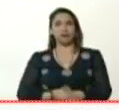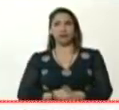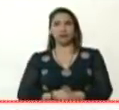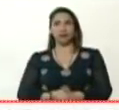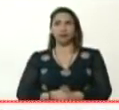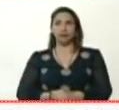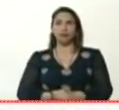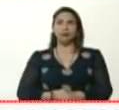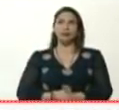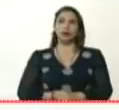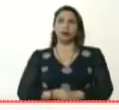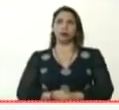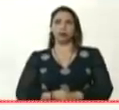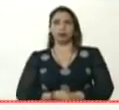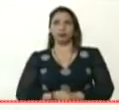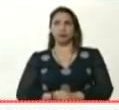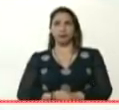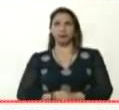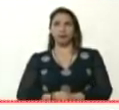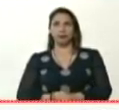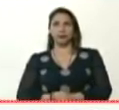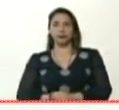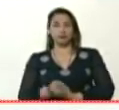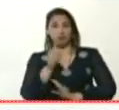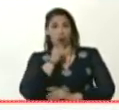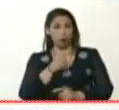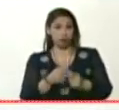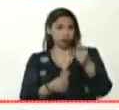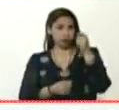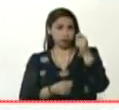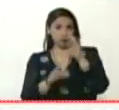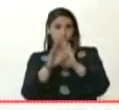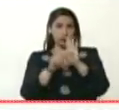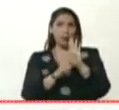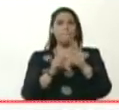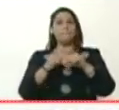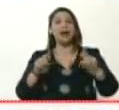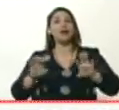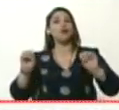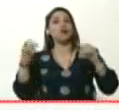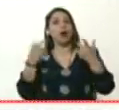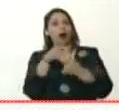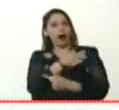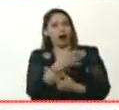Nada. ¿Cómo está aquí? Para lograr eso,